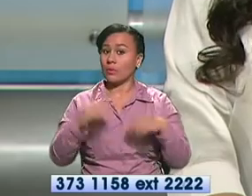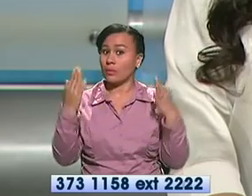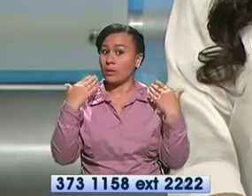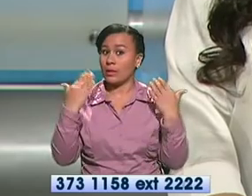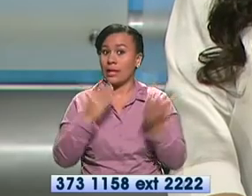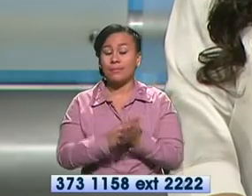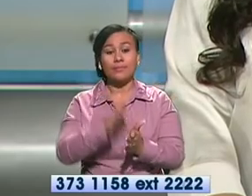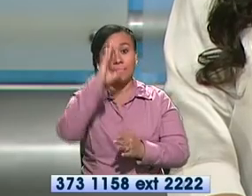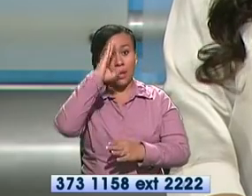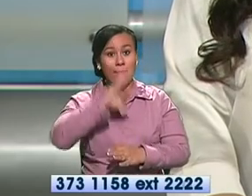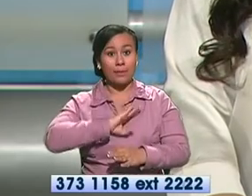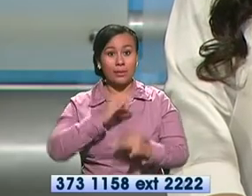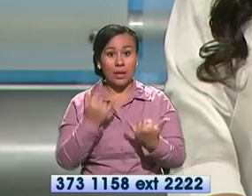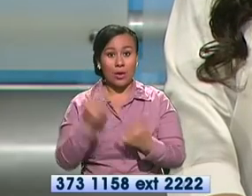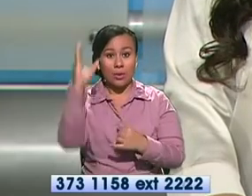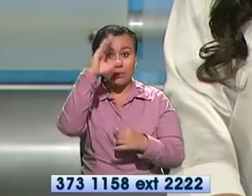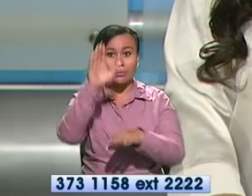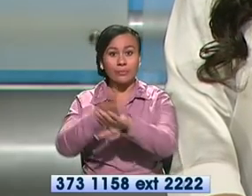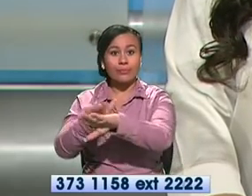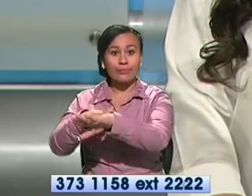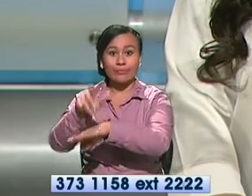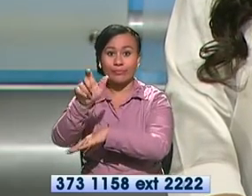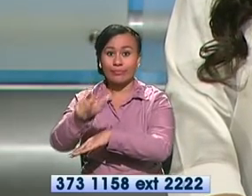La policía busca a los implicados.